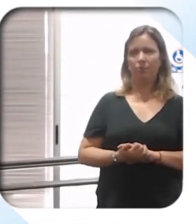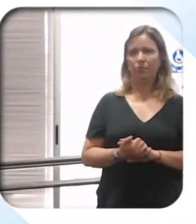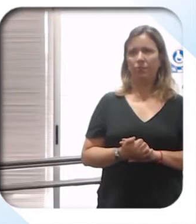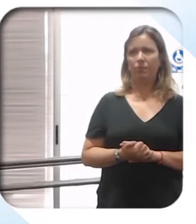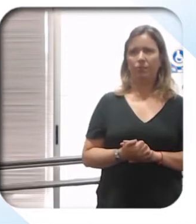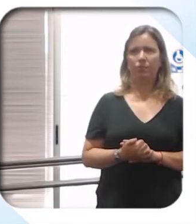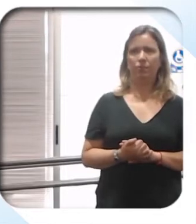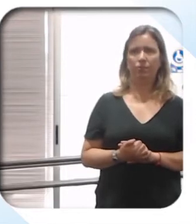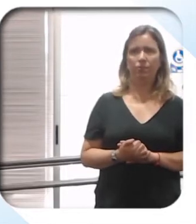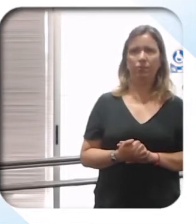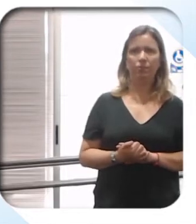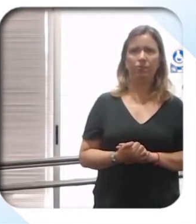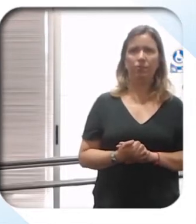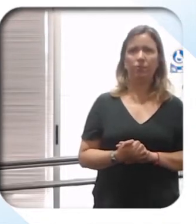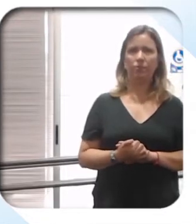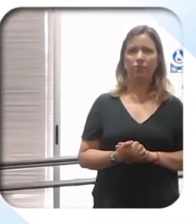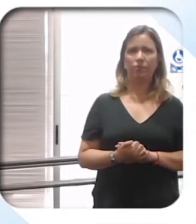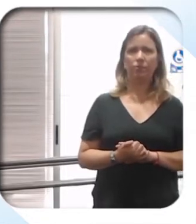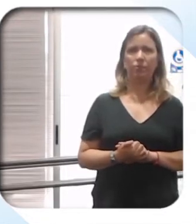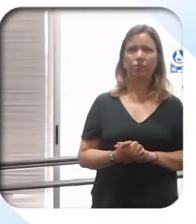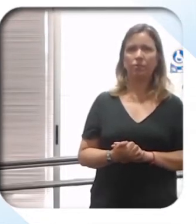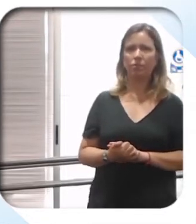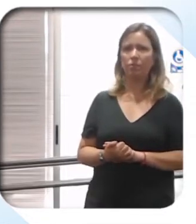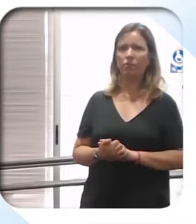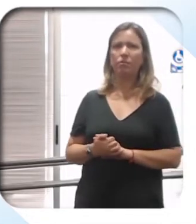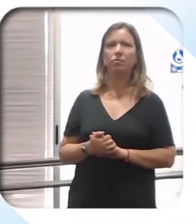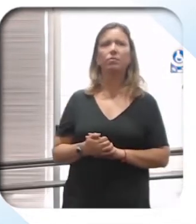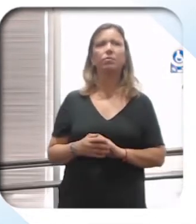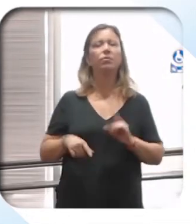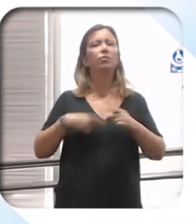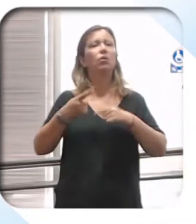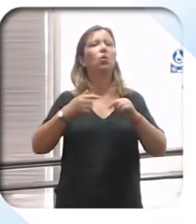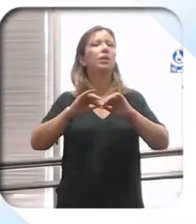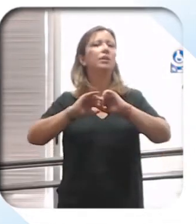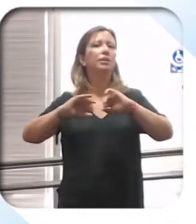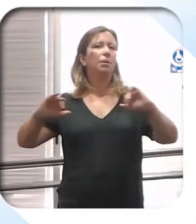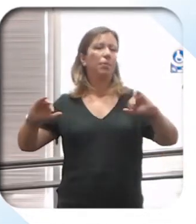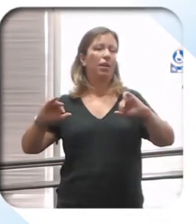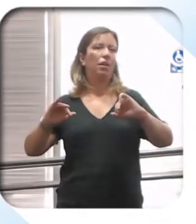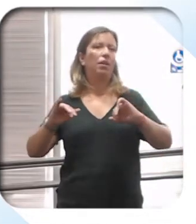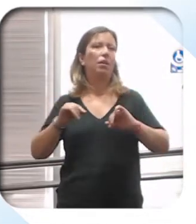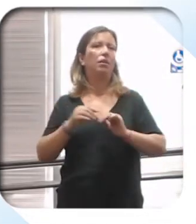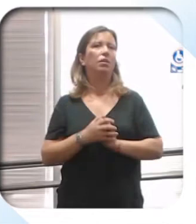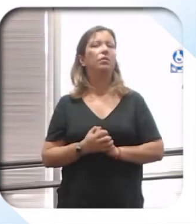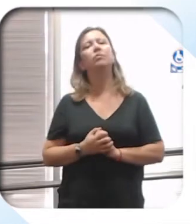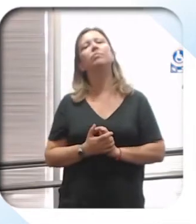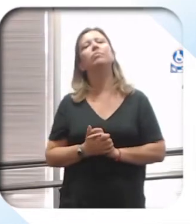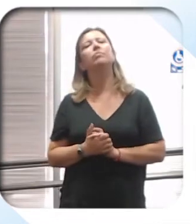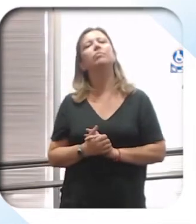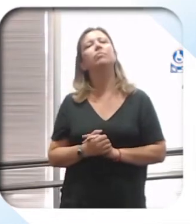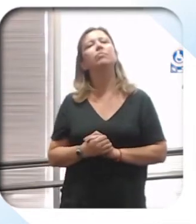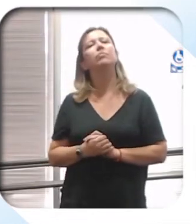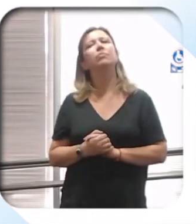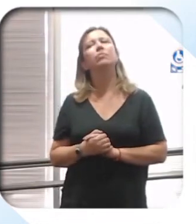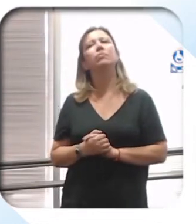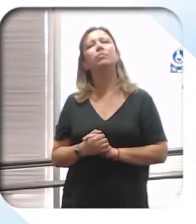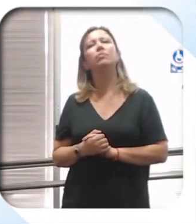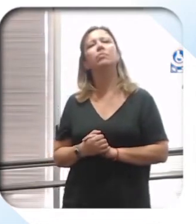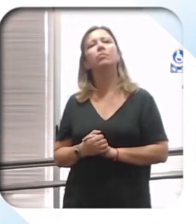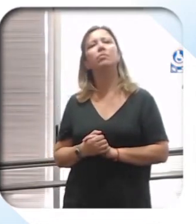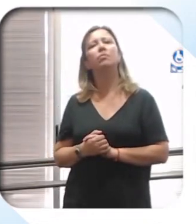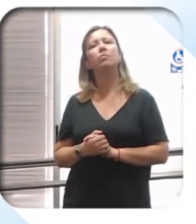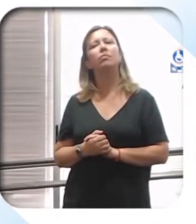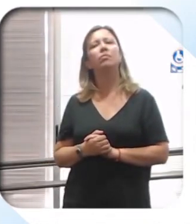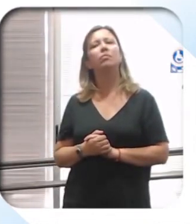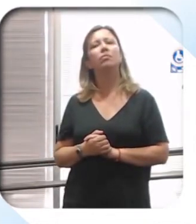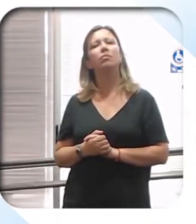Estos estereotipos lo que hacen es seguir separando a la discapacidad de la sexualidad, alejándolas. Esas